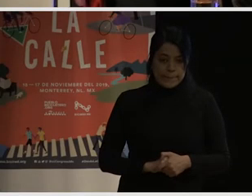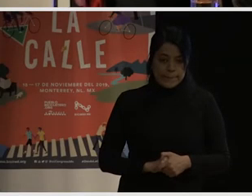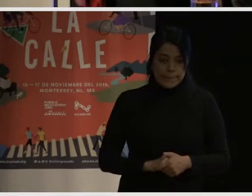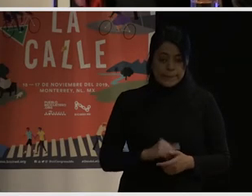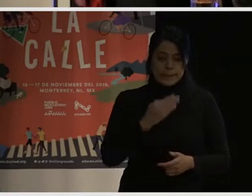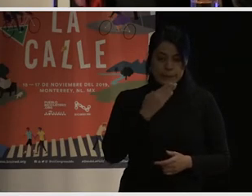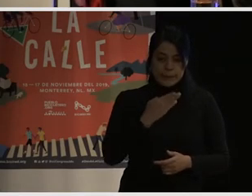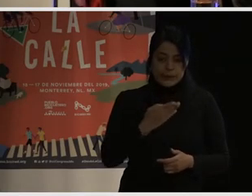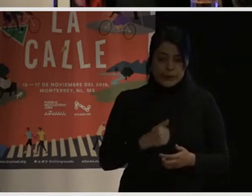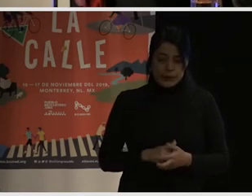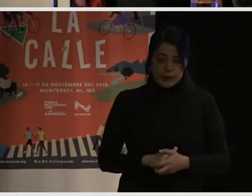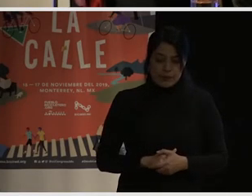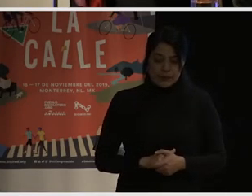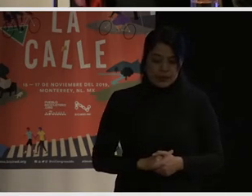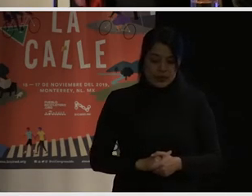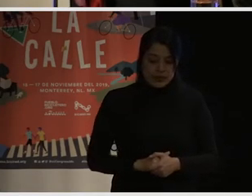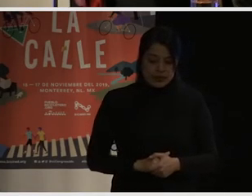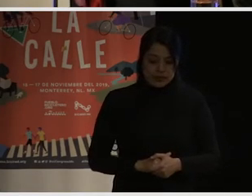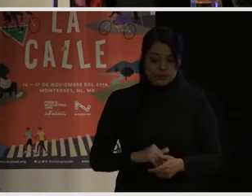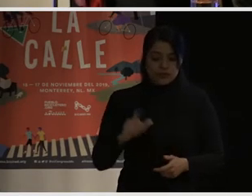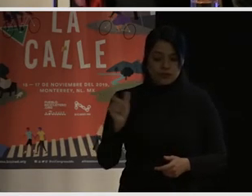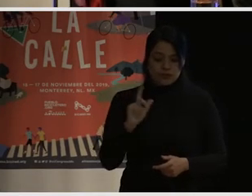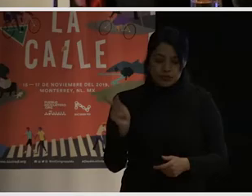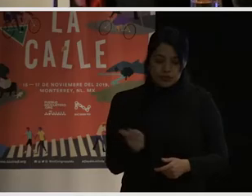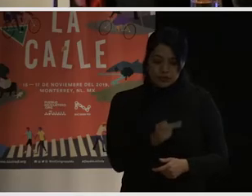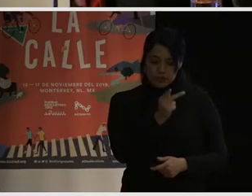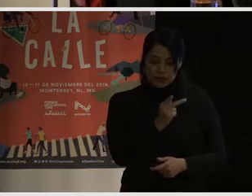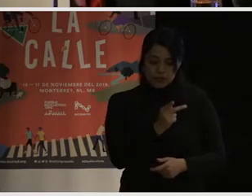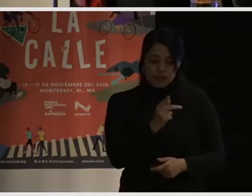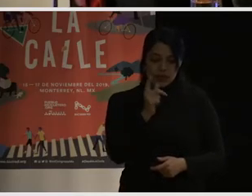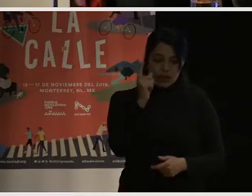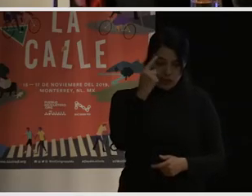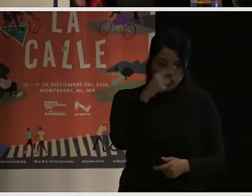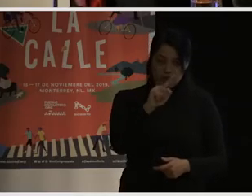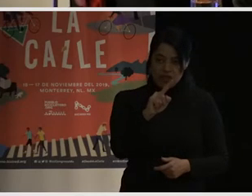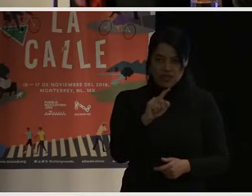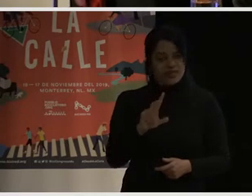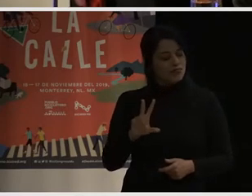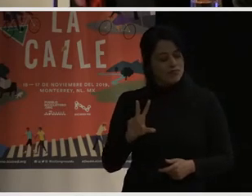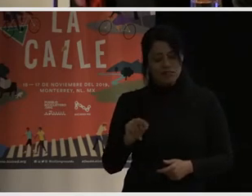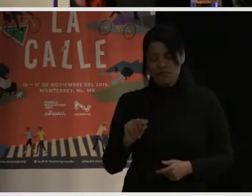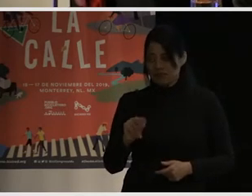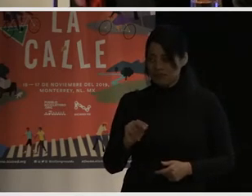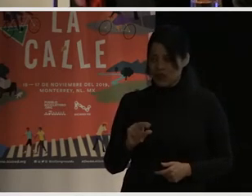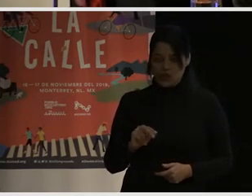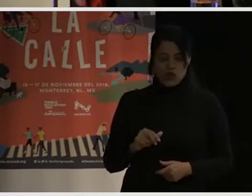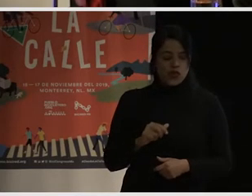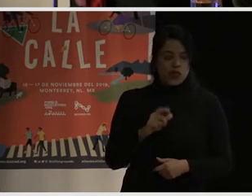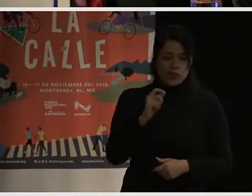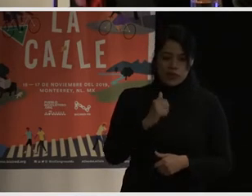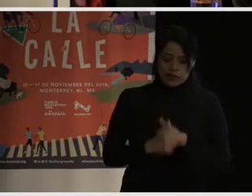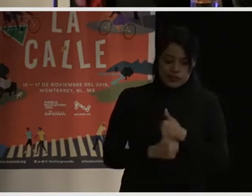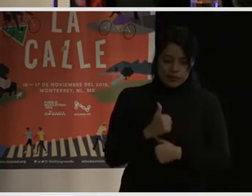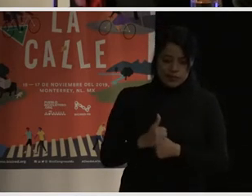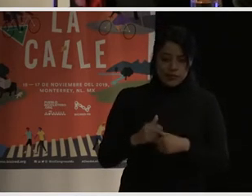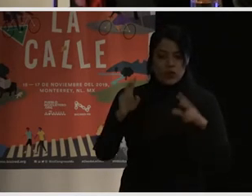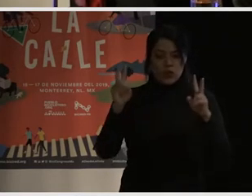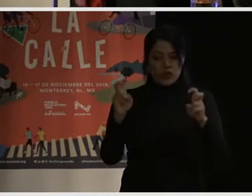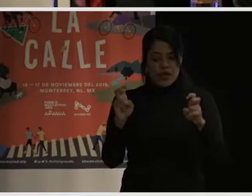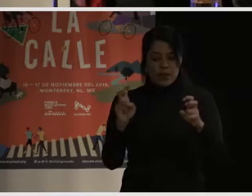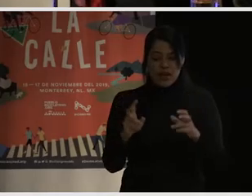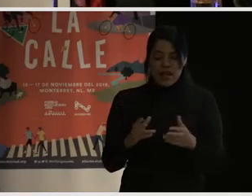muy bien pues cuando pregunten si fue fácil no fue fácil y poder impulsar un tema de la movilidad